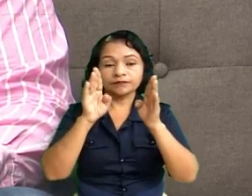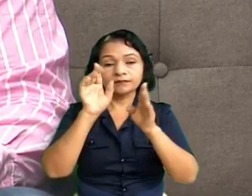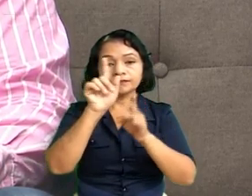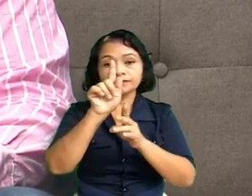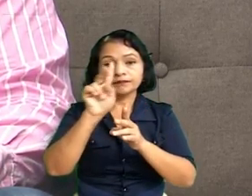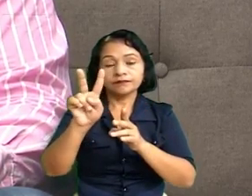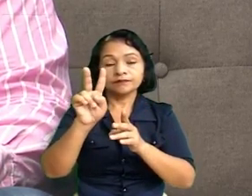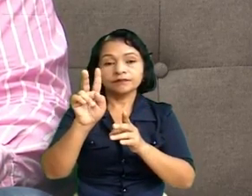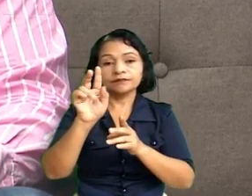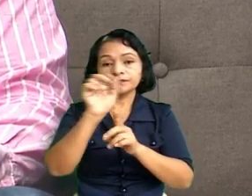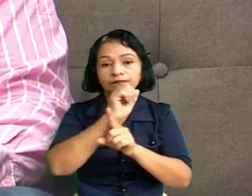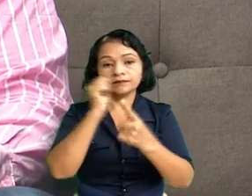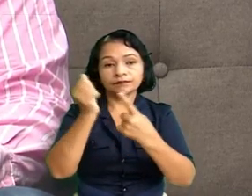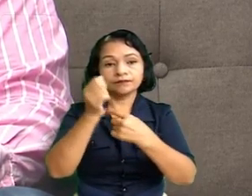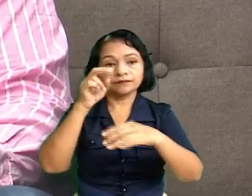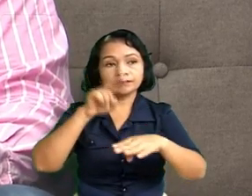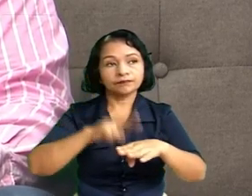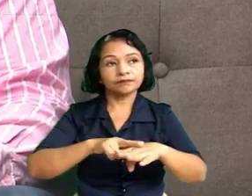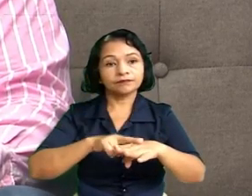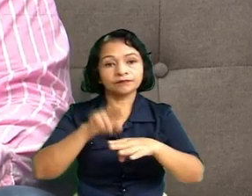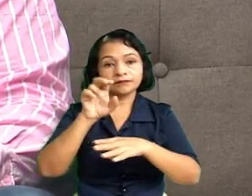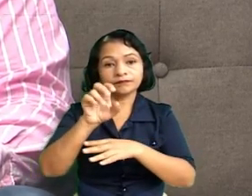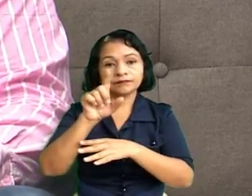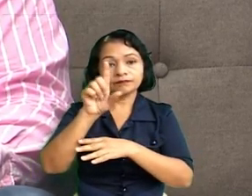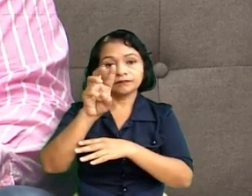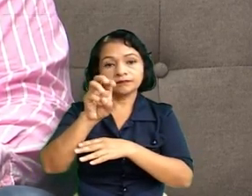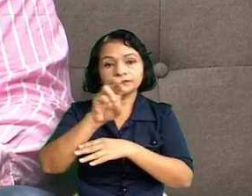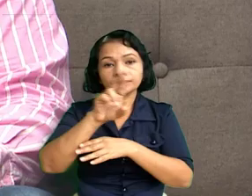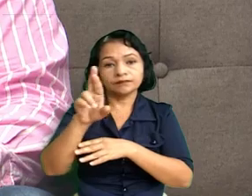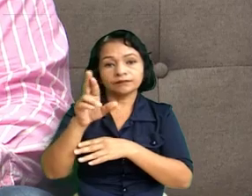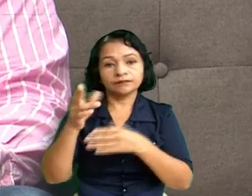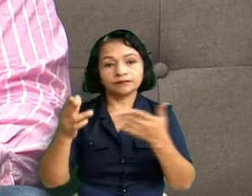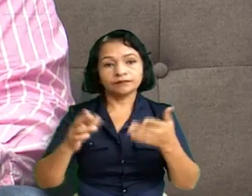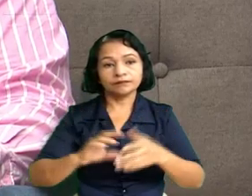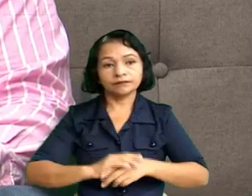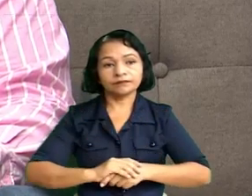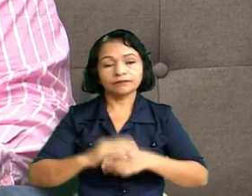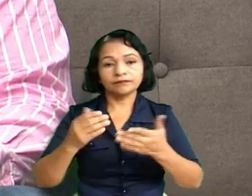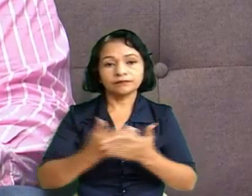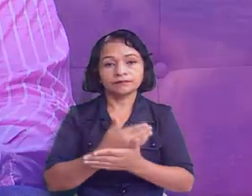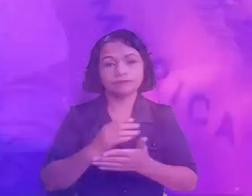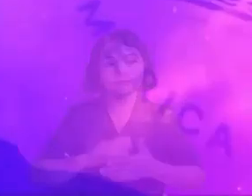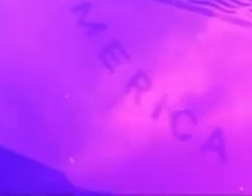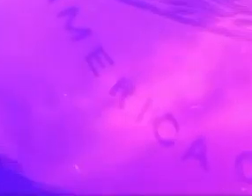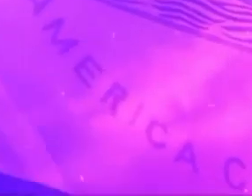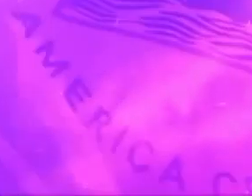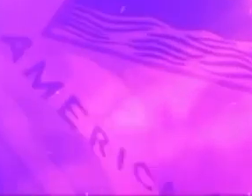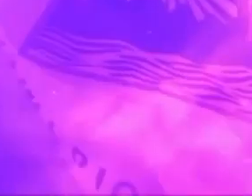parlamentario, el canal de la Asamblea Nacional. Estuvo con ustedes Elmer Marx y les esperamos en una nueva edición.